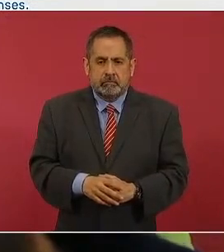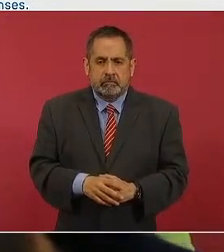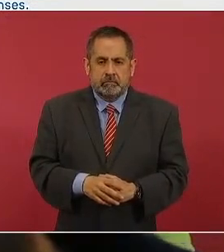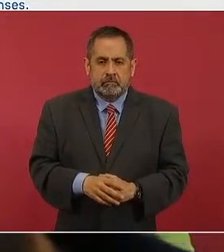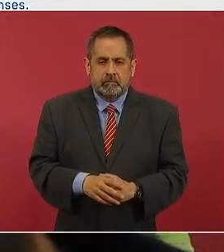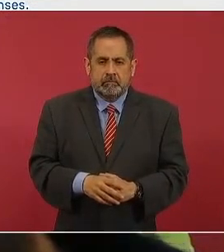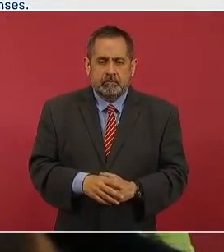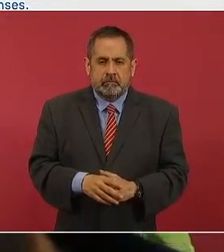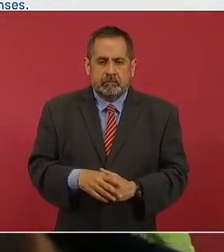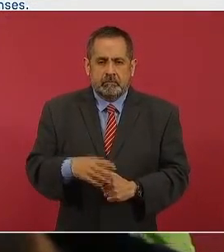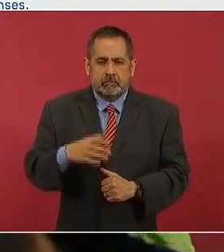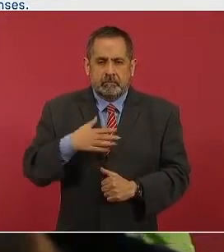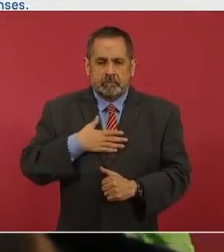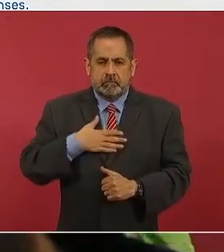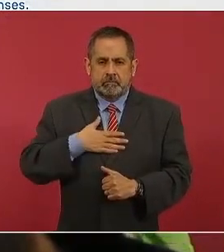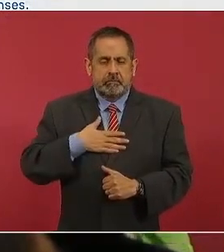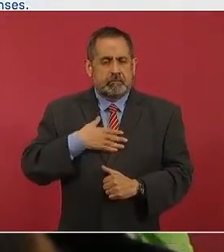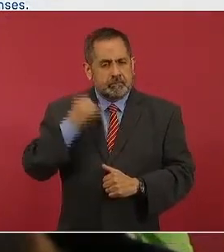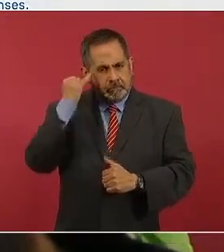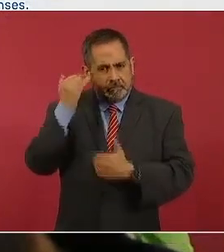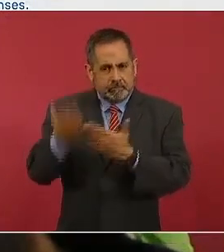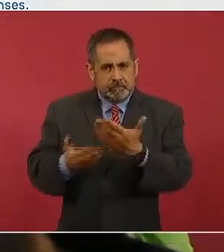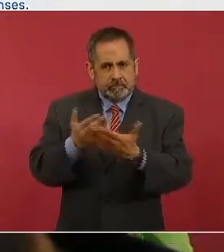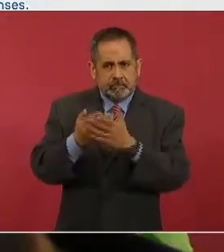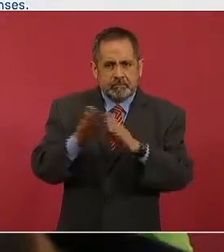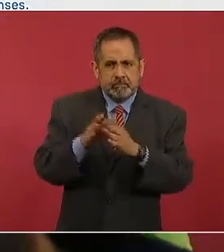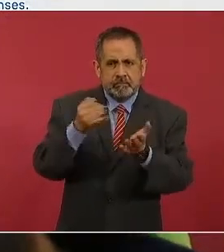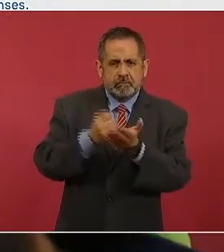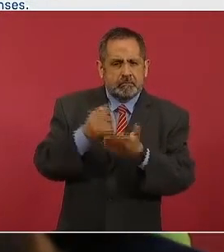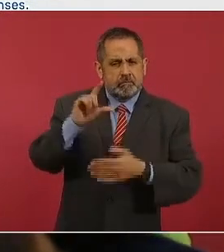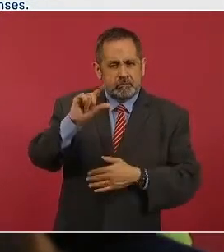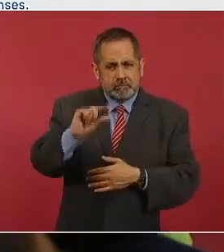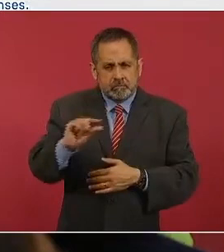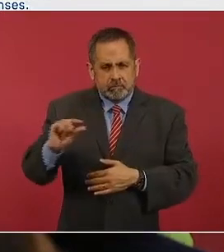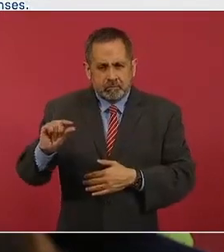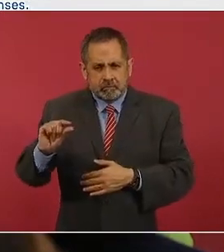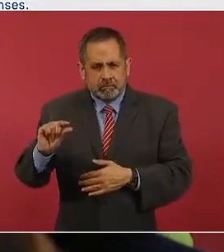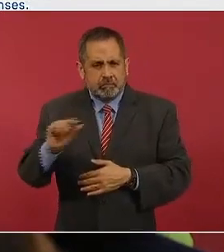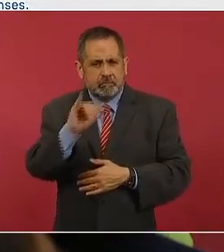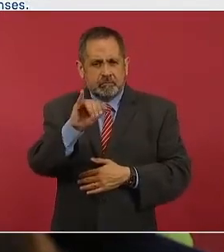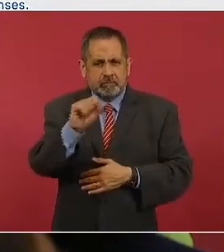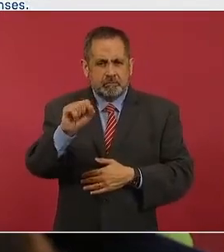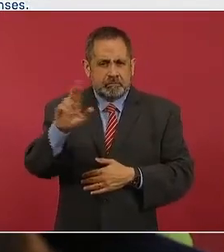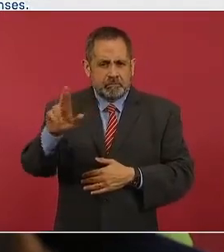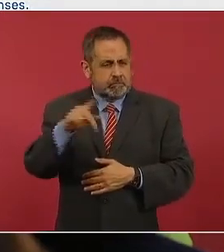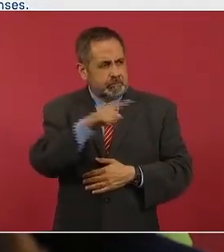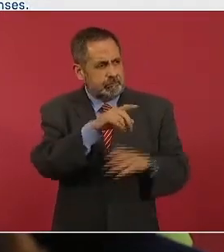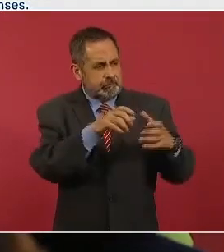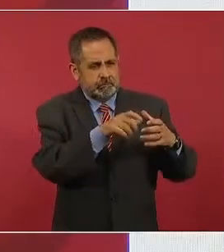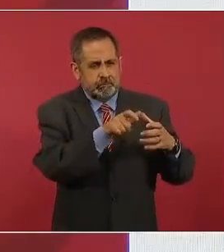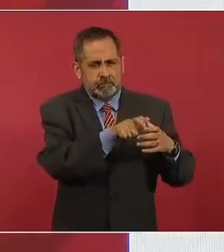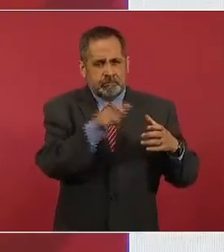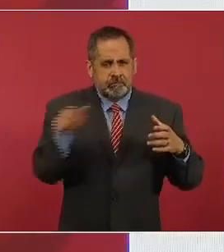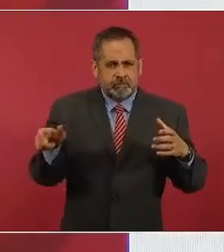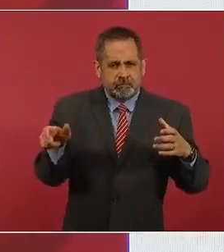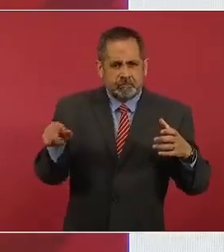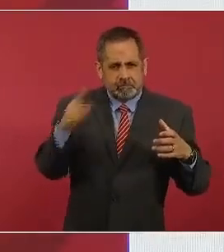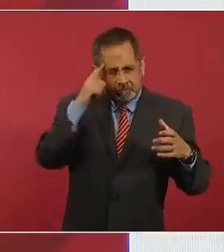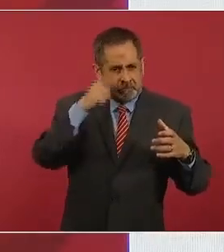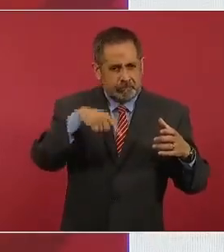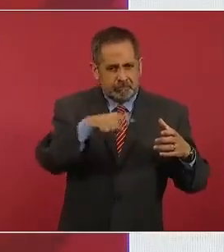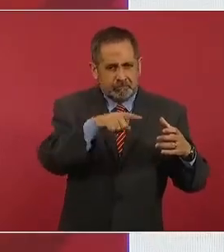Mi propuesta contiene un impuesto mínimo sobre la renta para multimillonarios, un impuesto